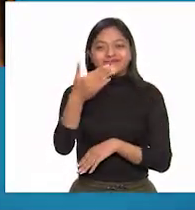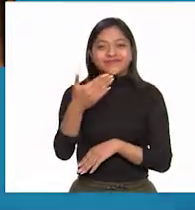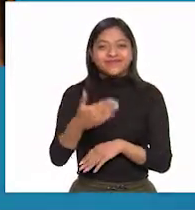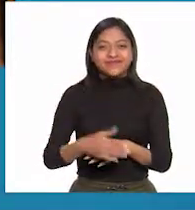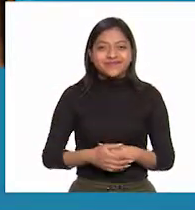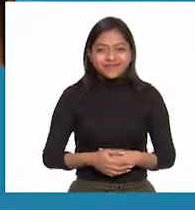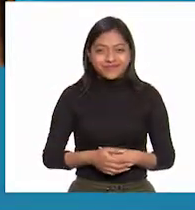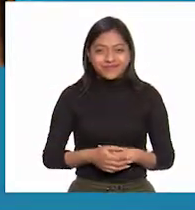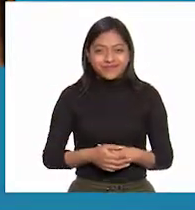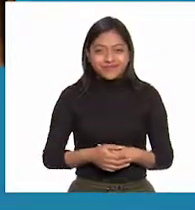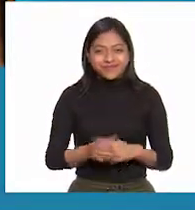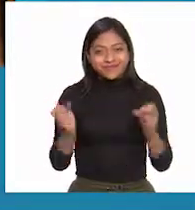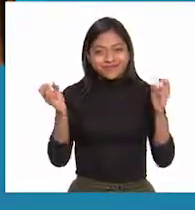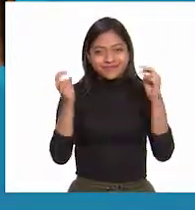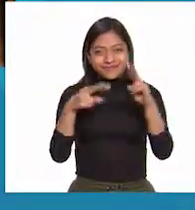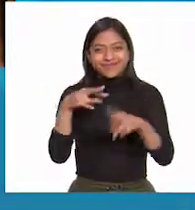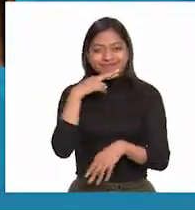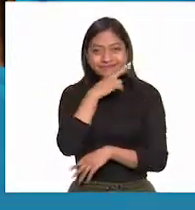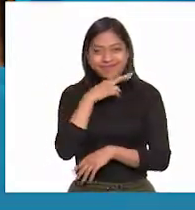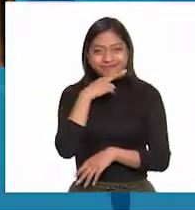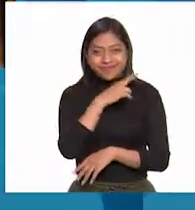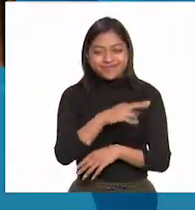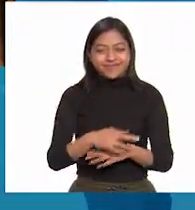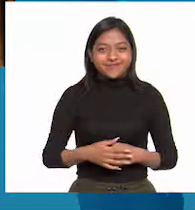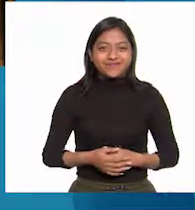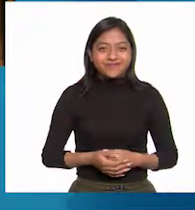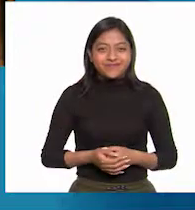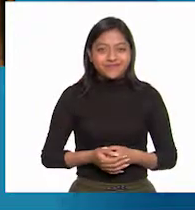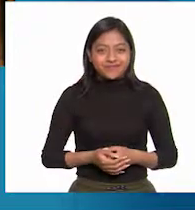bien! ¡Nos vemos pronto!